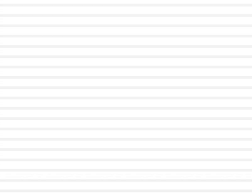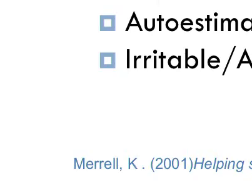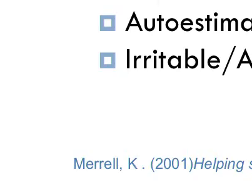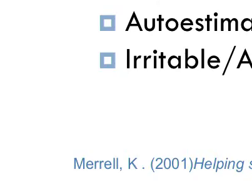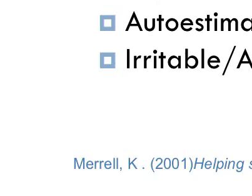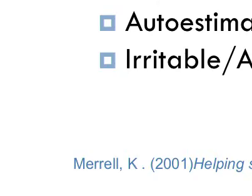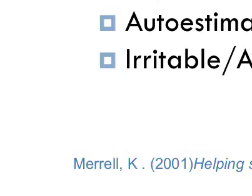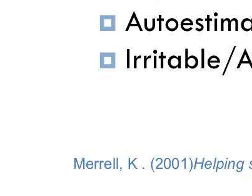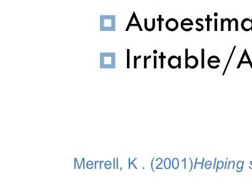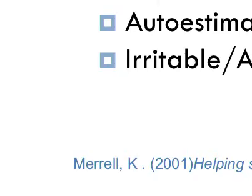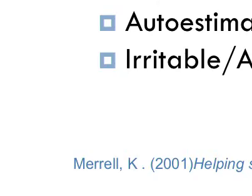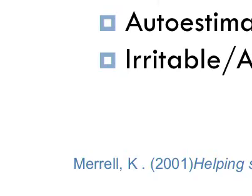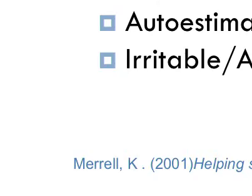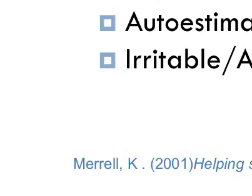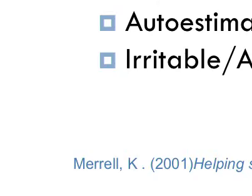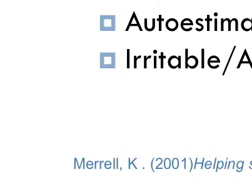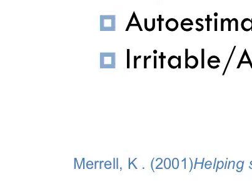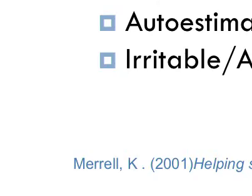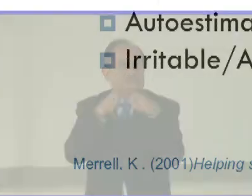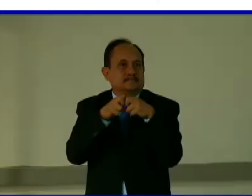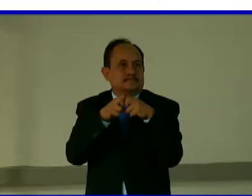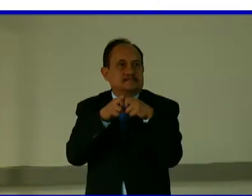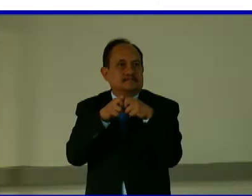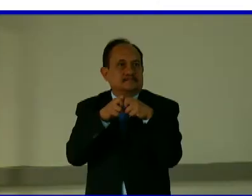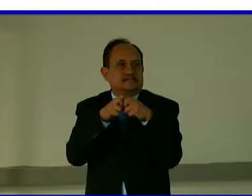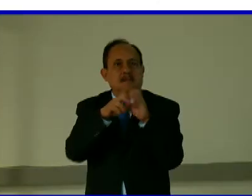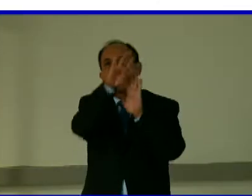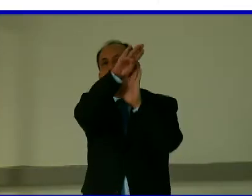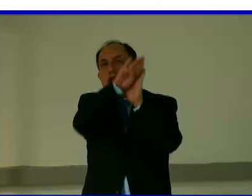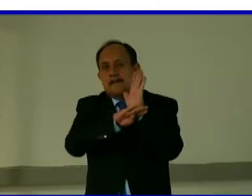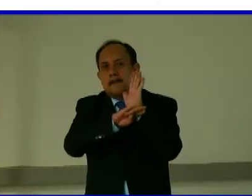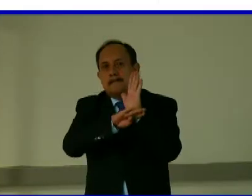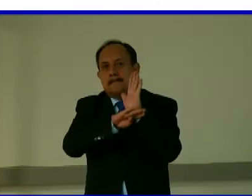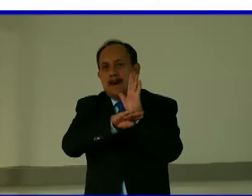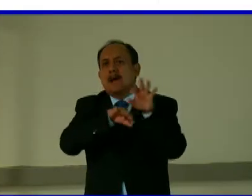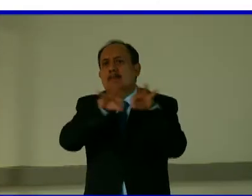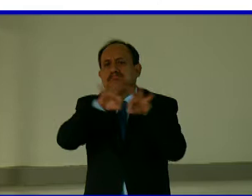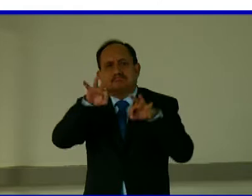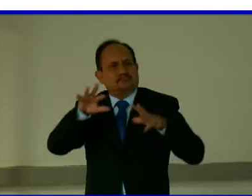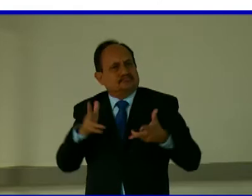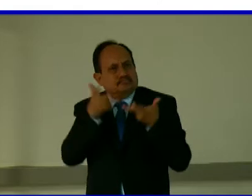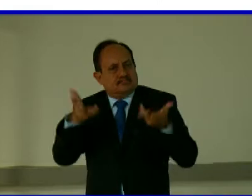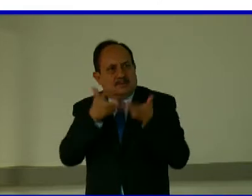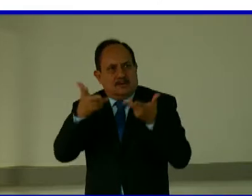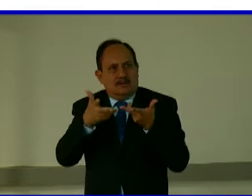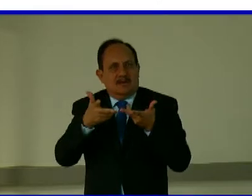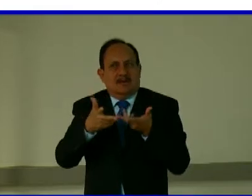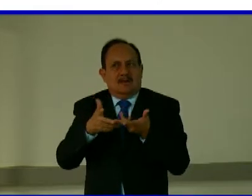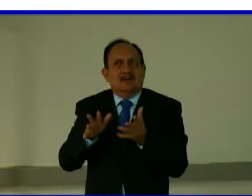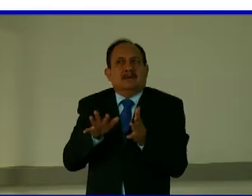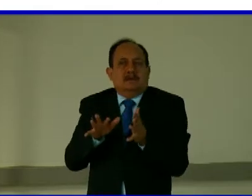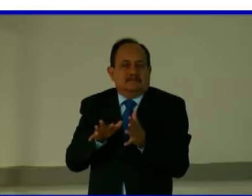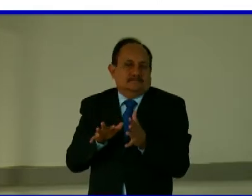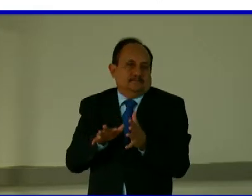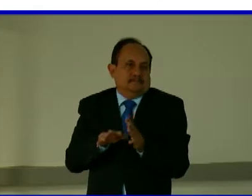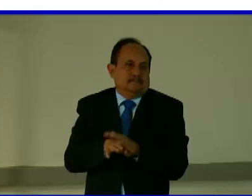La discapacidad de ansiedad disminuye la productividad y evita o escapa el trabajo.